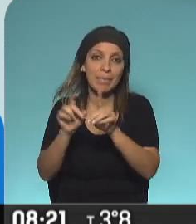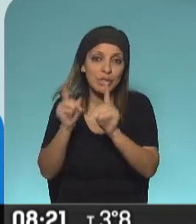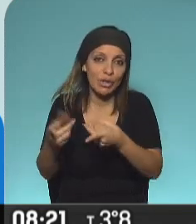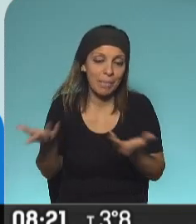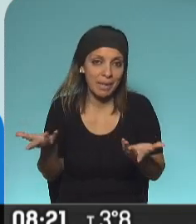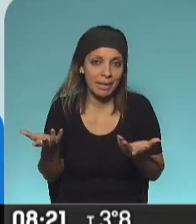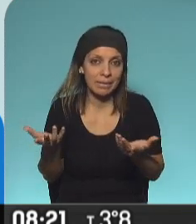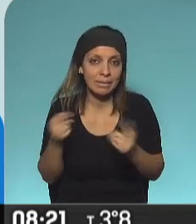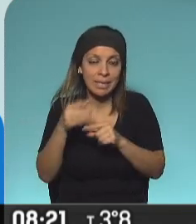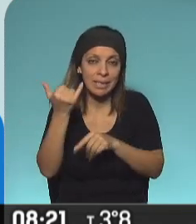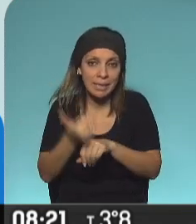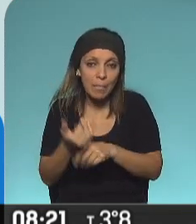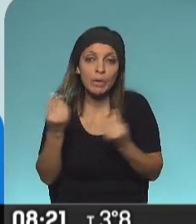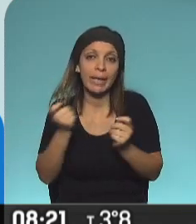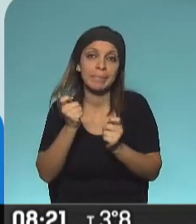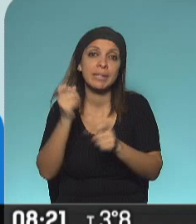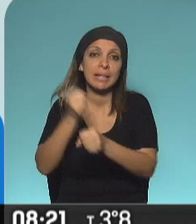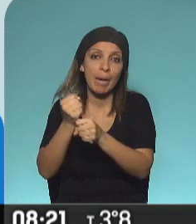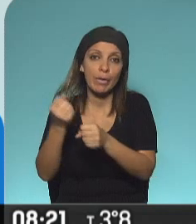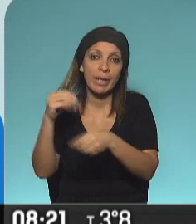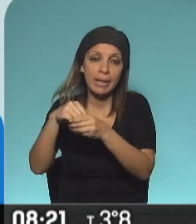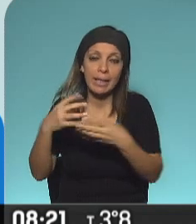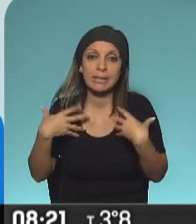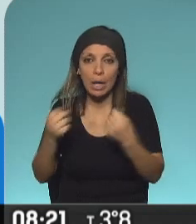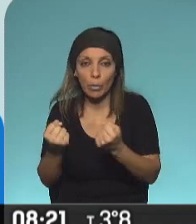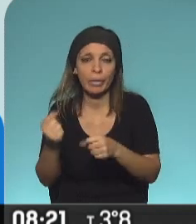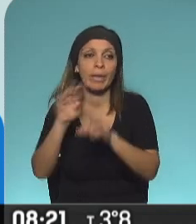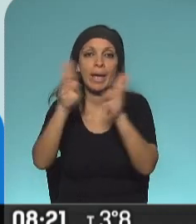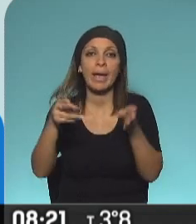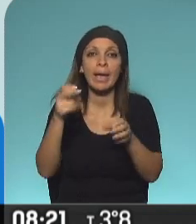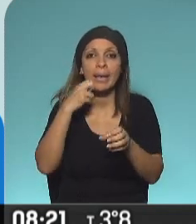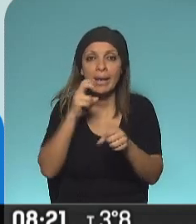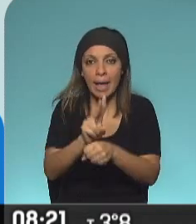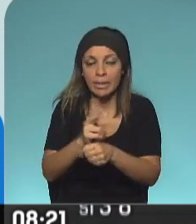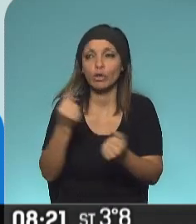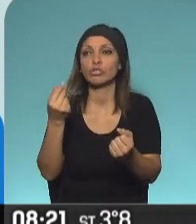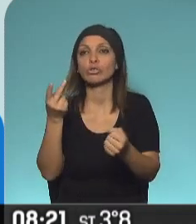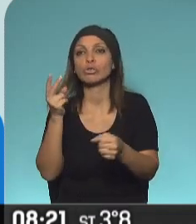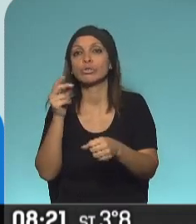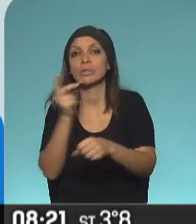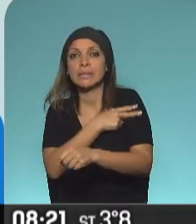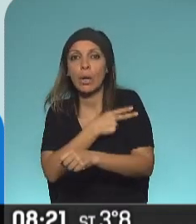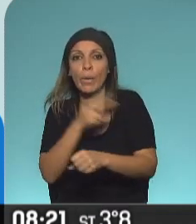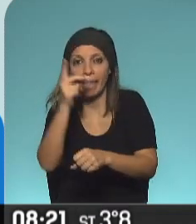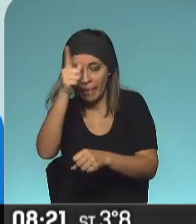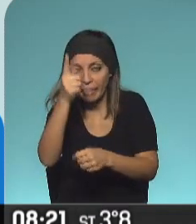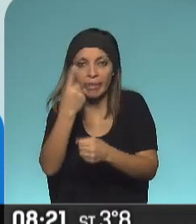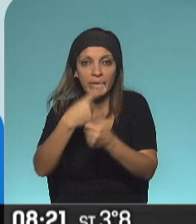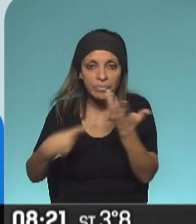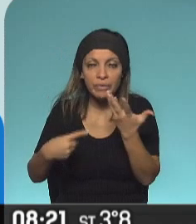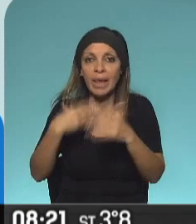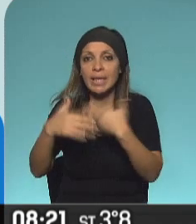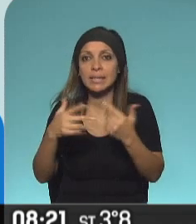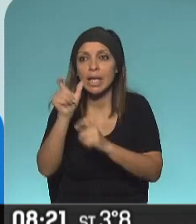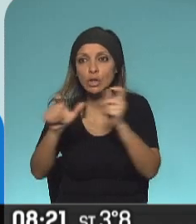allí estamos los trabajadores de la salud, los trabajadores de los geriátricos, los trabajadores de la seguridad, los trabajadores de desarrollo humano, todos los que trabajan